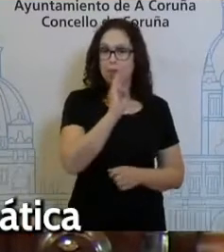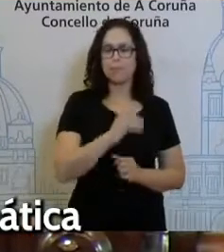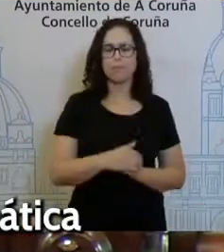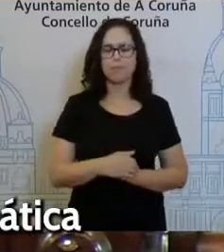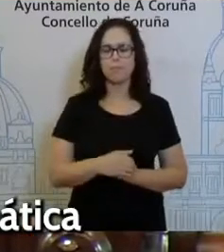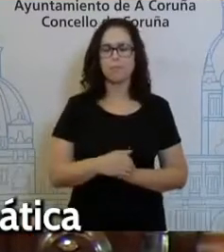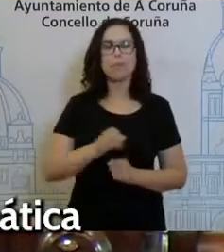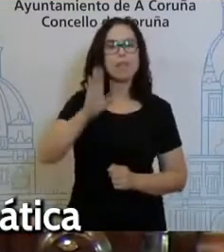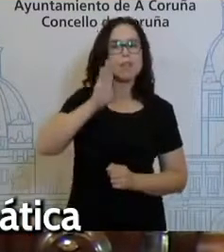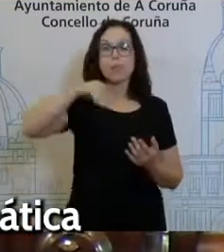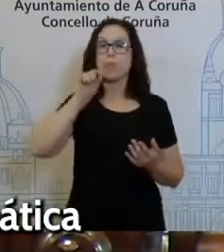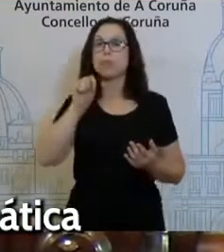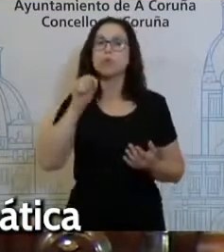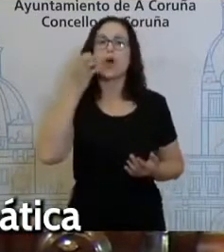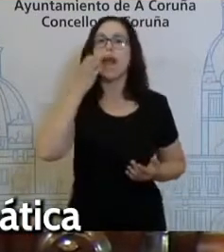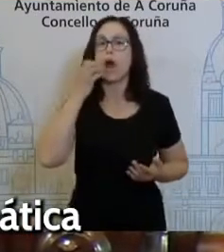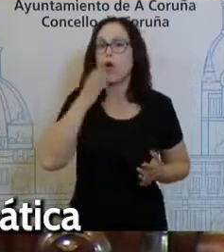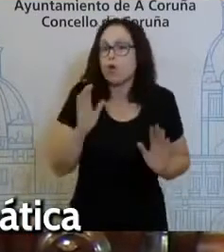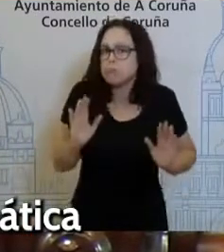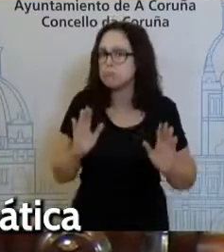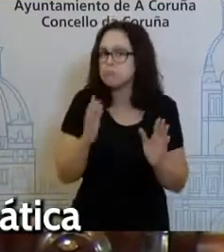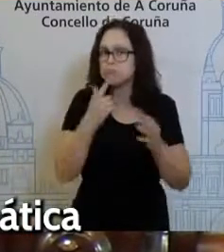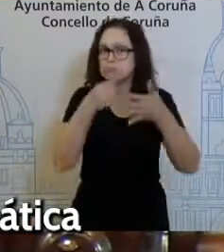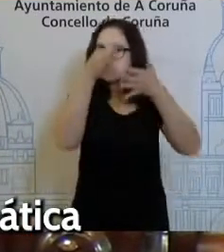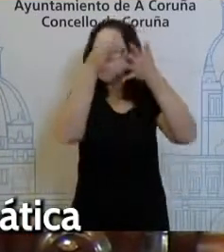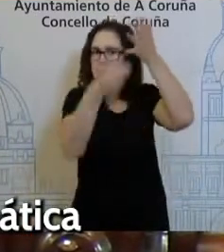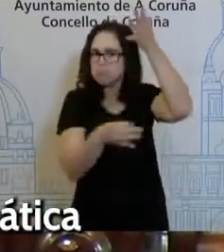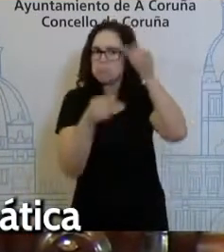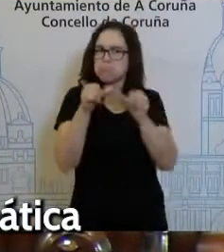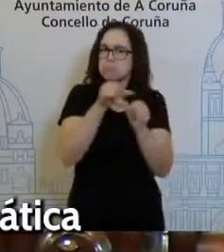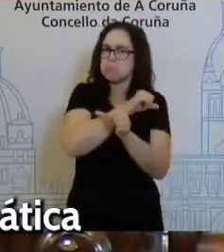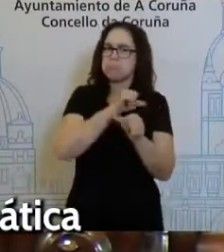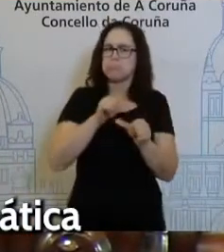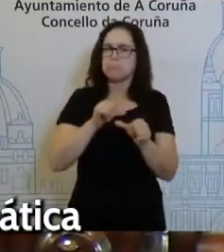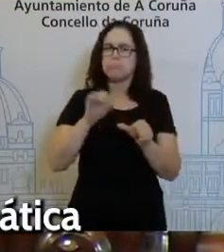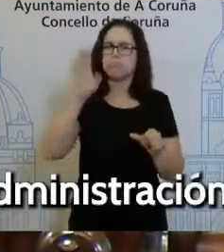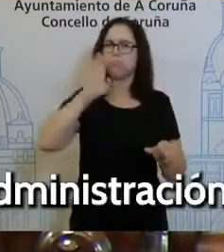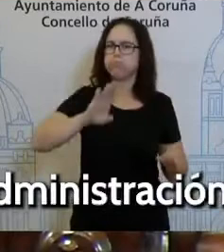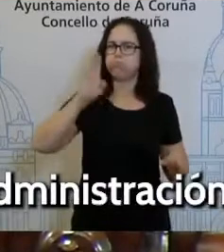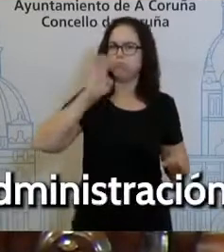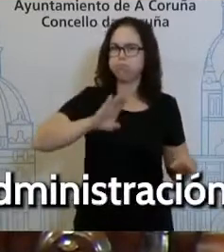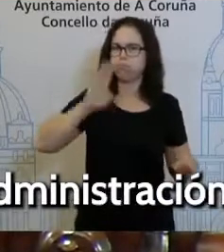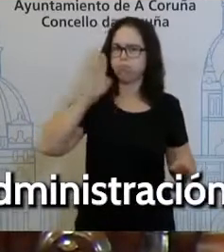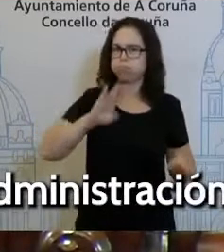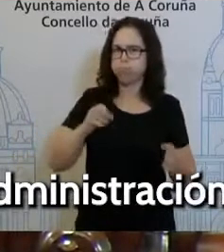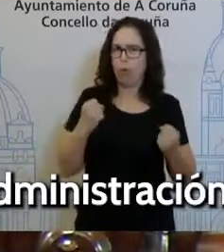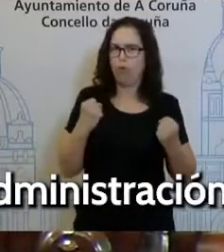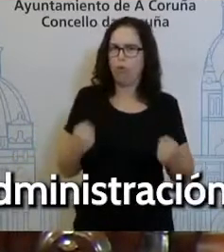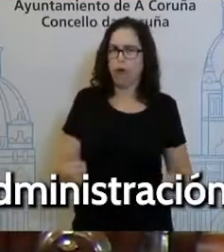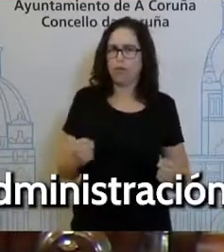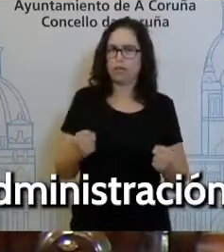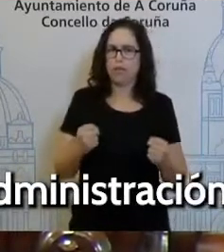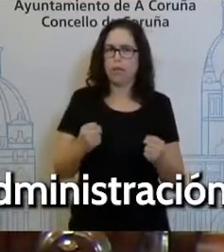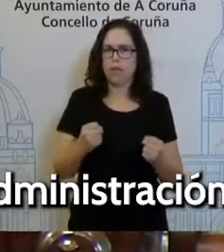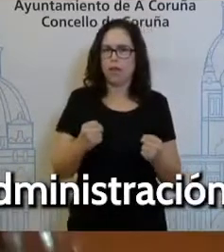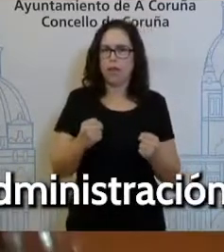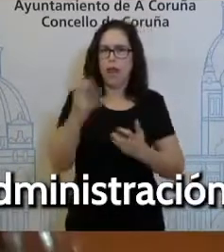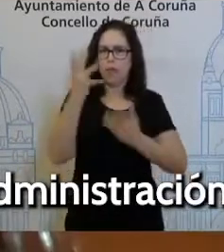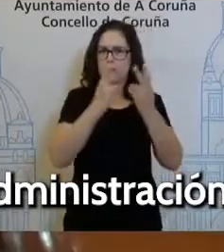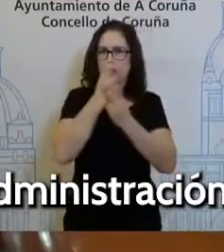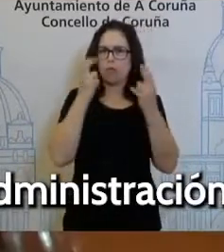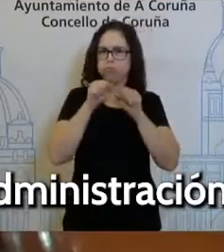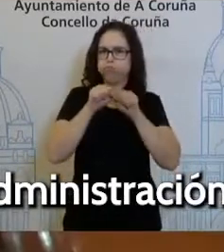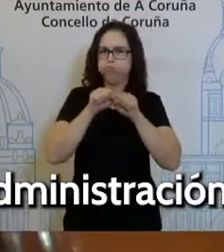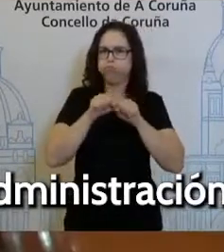e ten un ollo cego nun sistema de corrupción sistemática que está extendido en todos os niveis da administración,